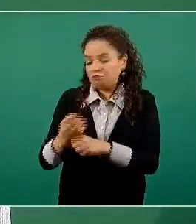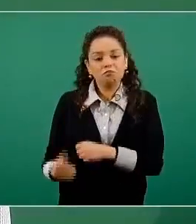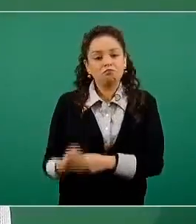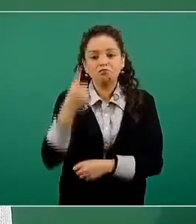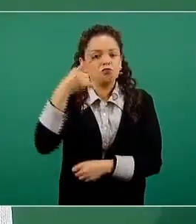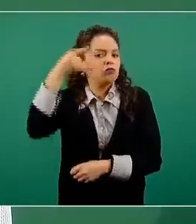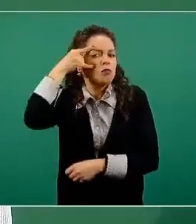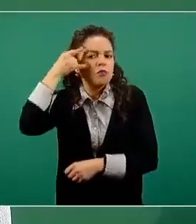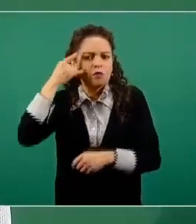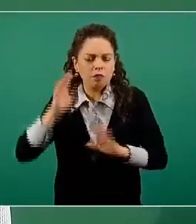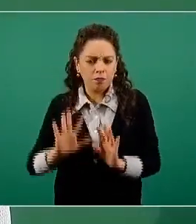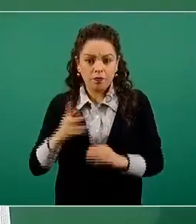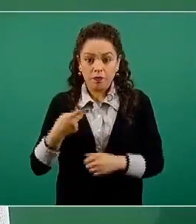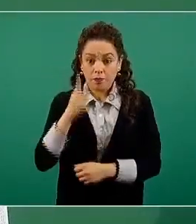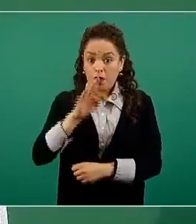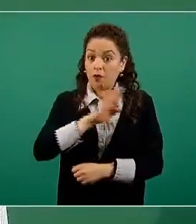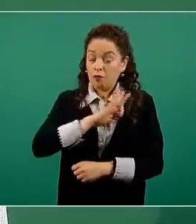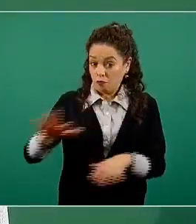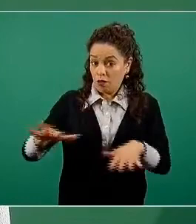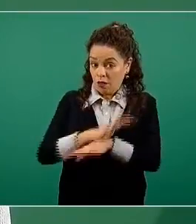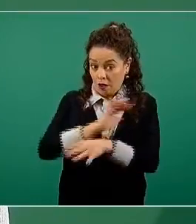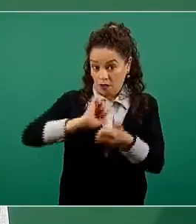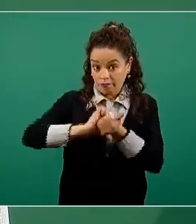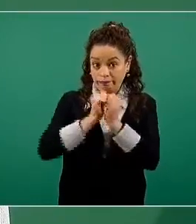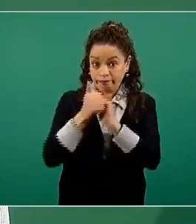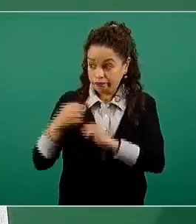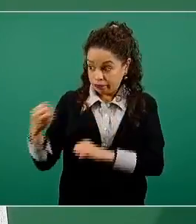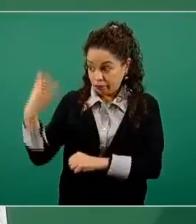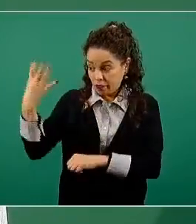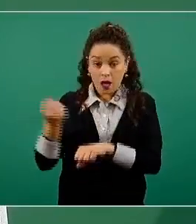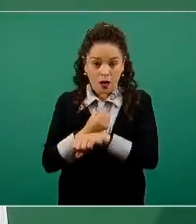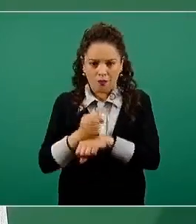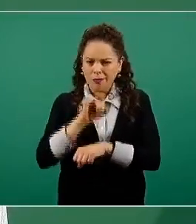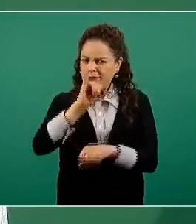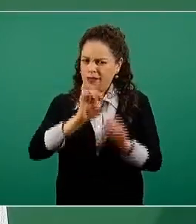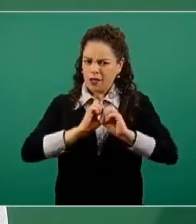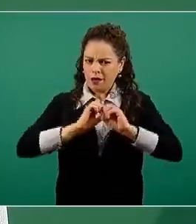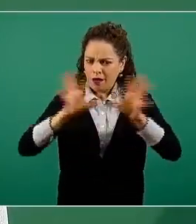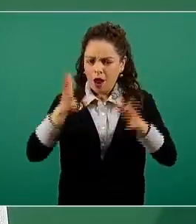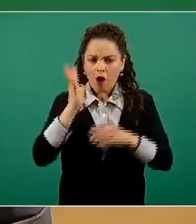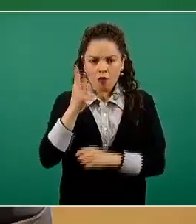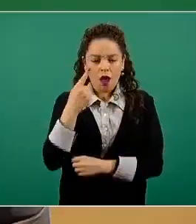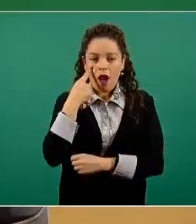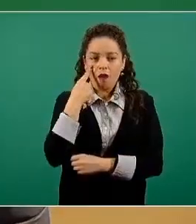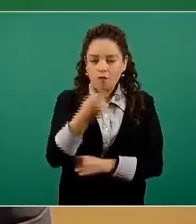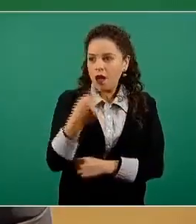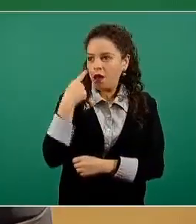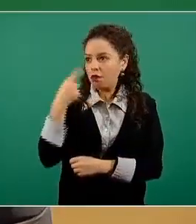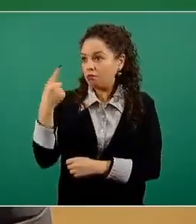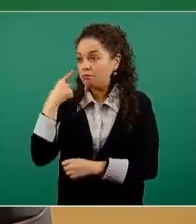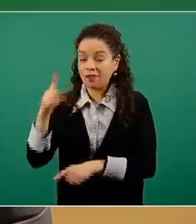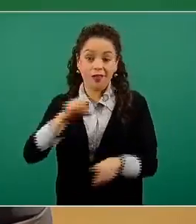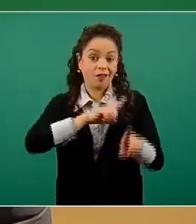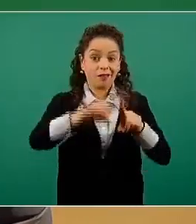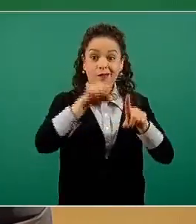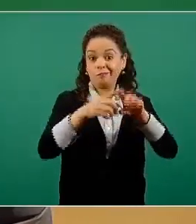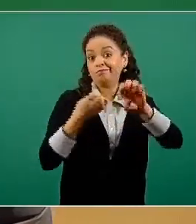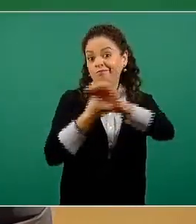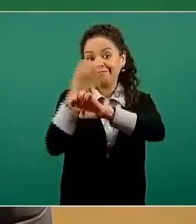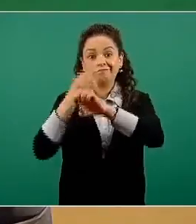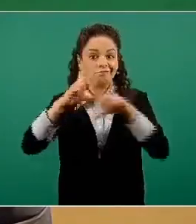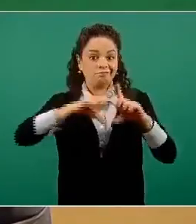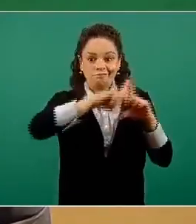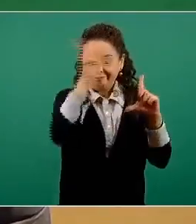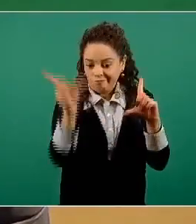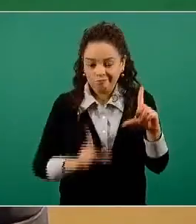Campeche puede subir su nivel de riesgo? Sí, efectivamente, y lo hemos visto lógicamente en todas las entidades federativas en